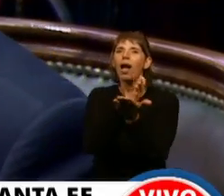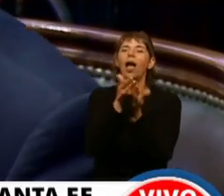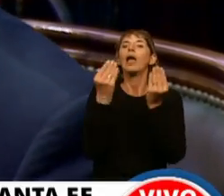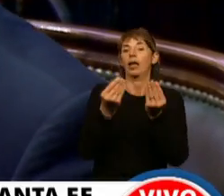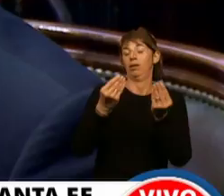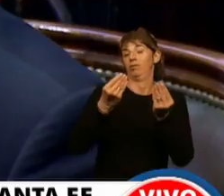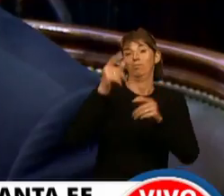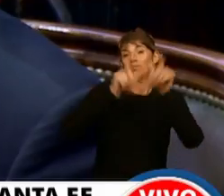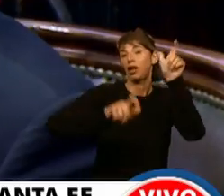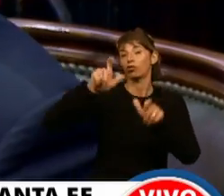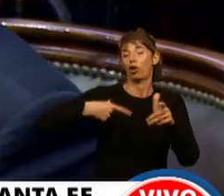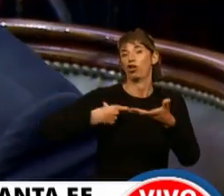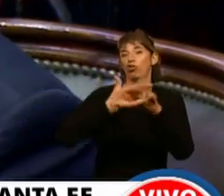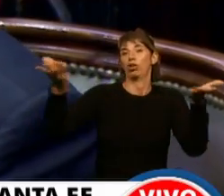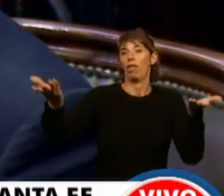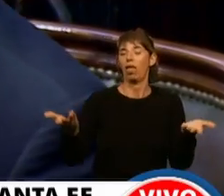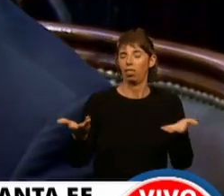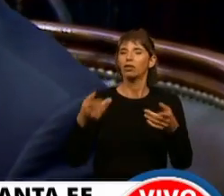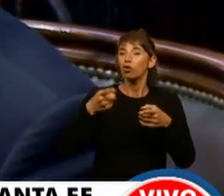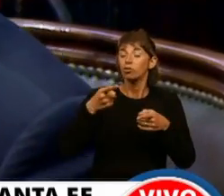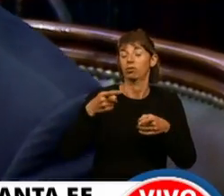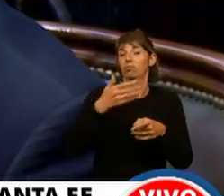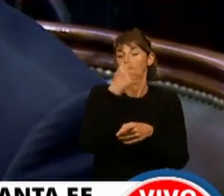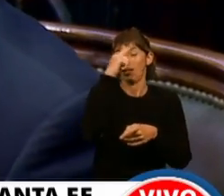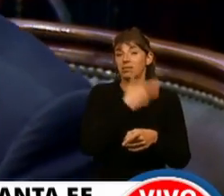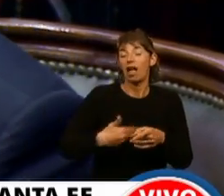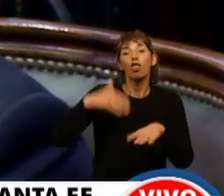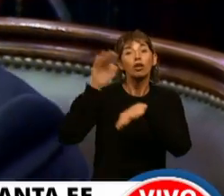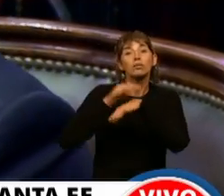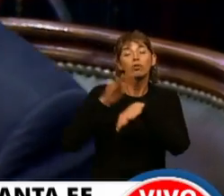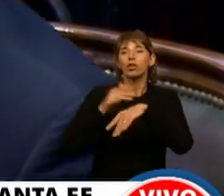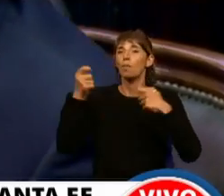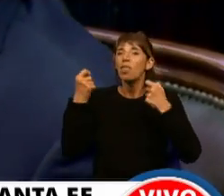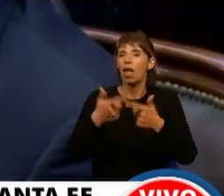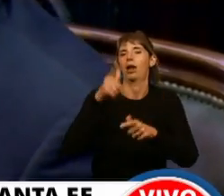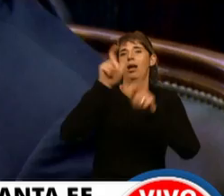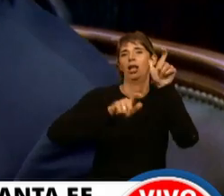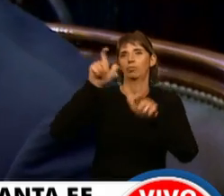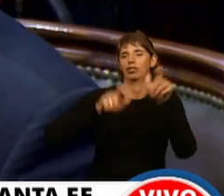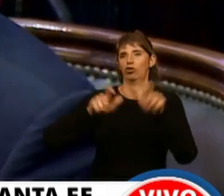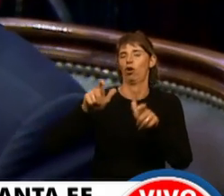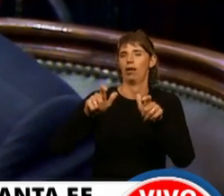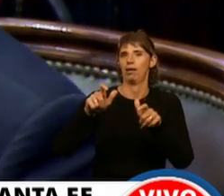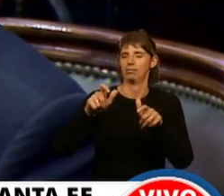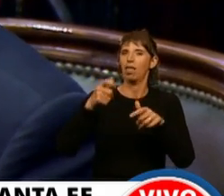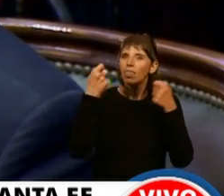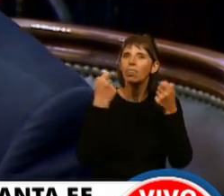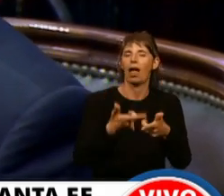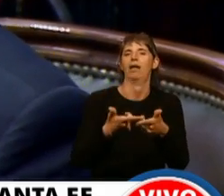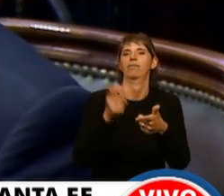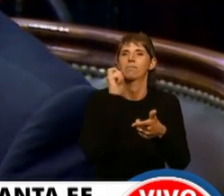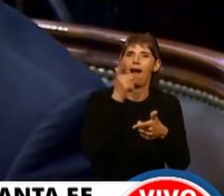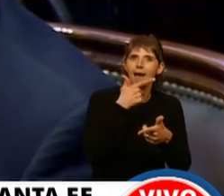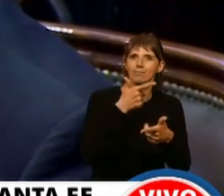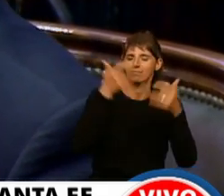nacional de garantizar el acceso a la energía llegar a garantizar las inversiones de llevar la energía donde no